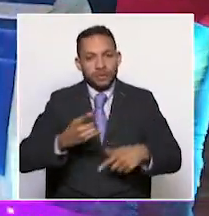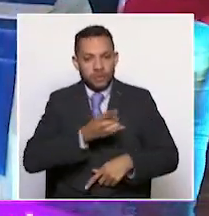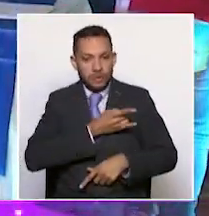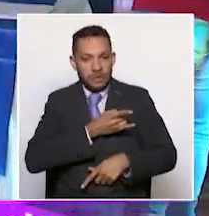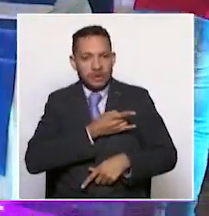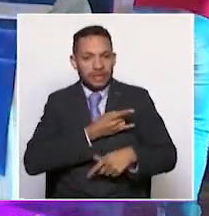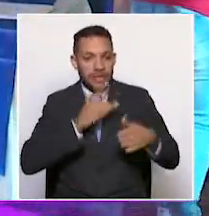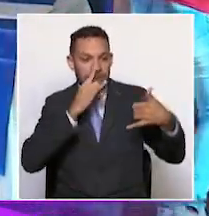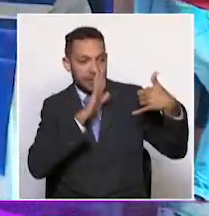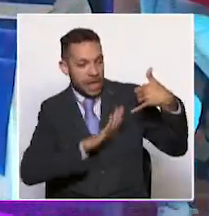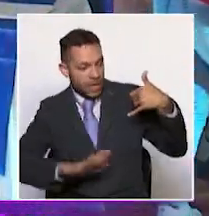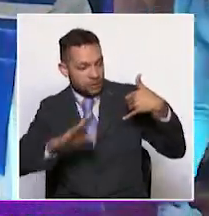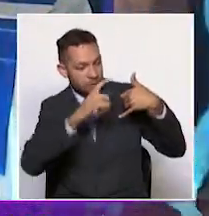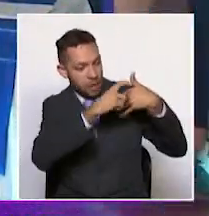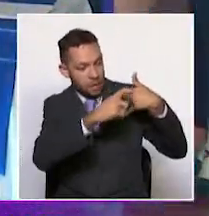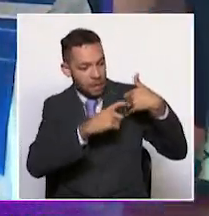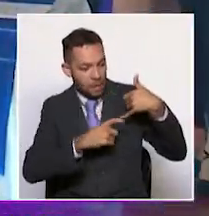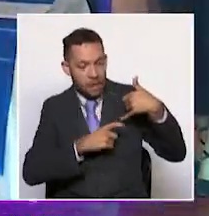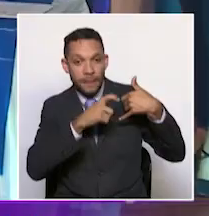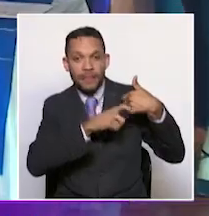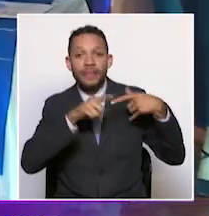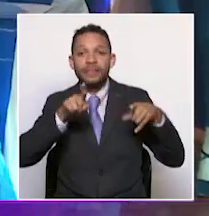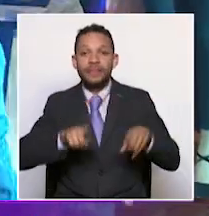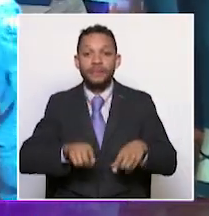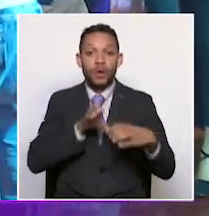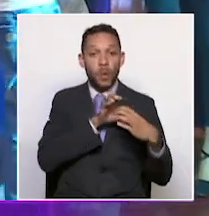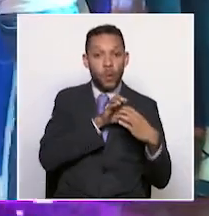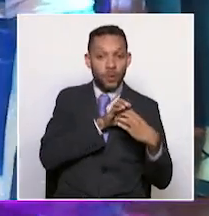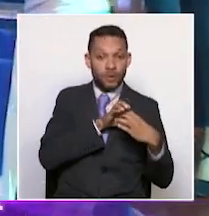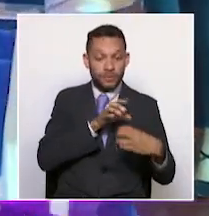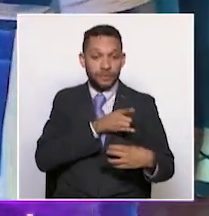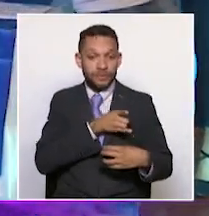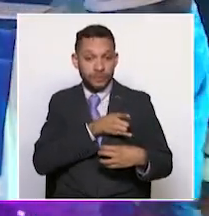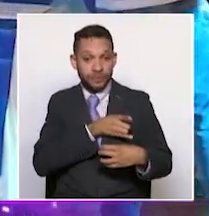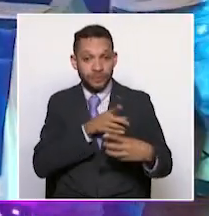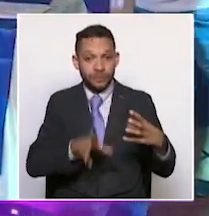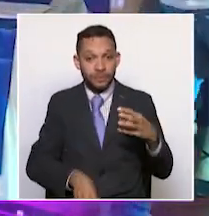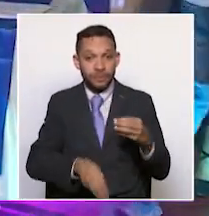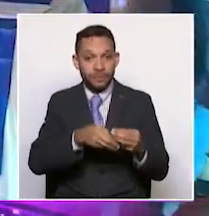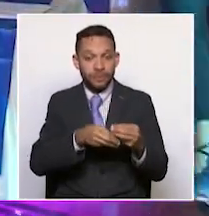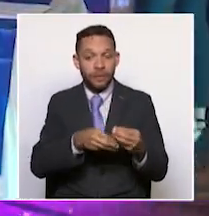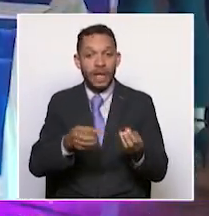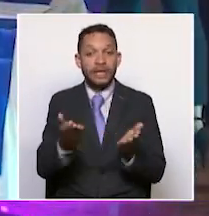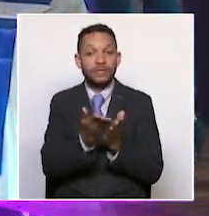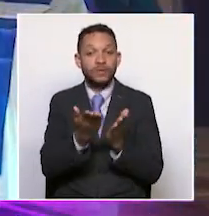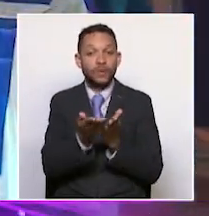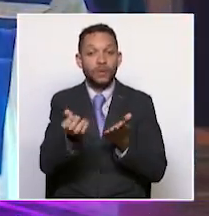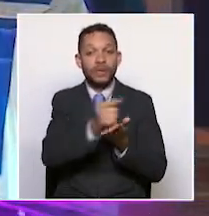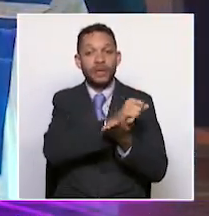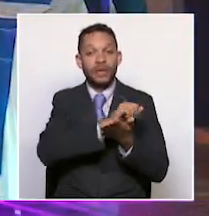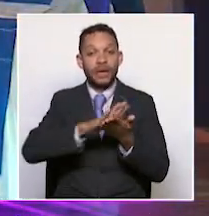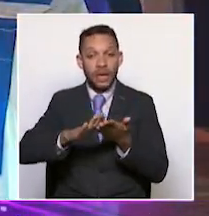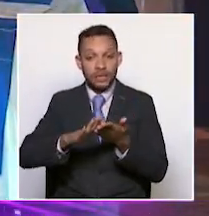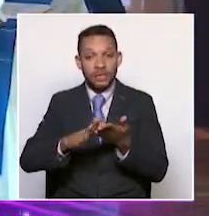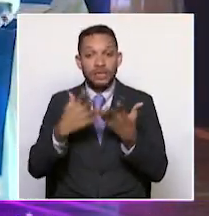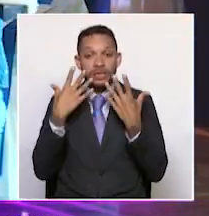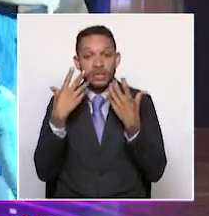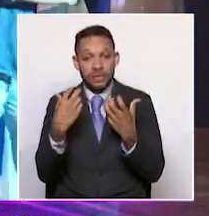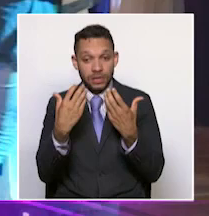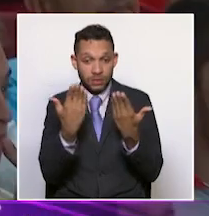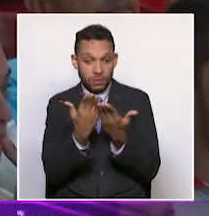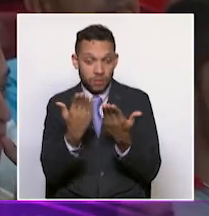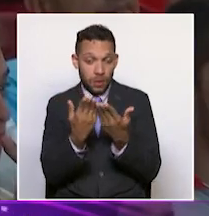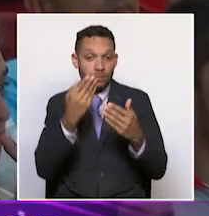país, y además la Fundación Universitaria Confamiliar Risaralda otorgó 2 becas para estudiar una de las carreras que ofrece la